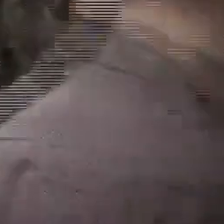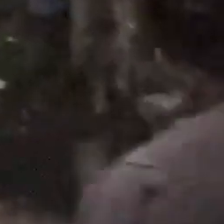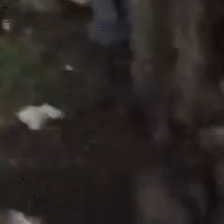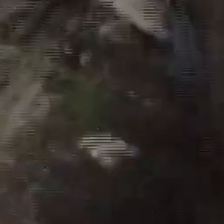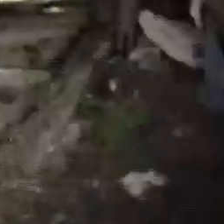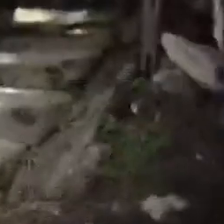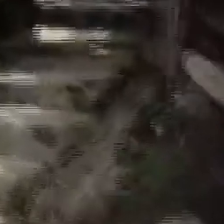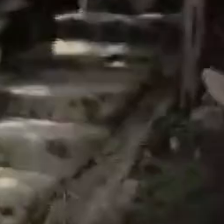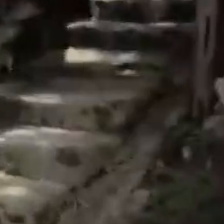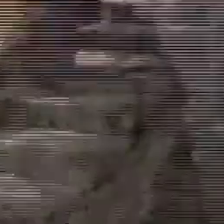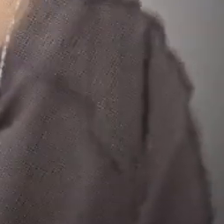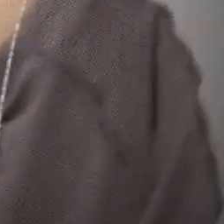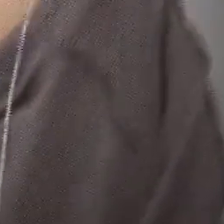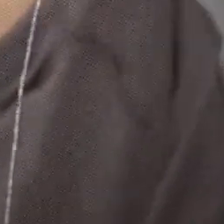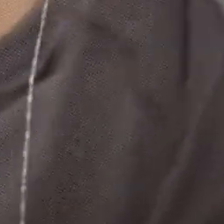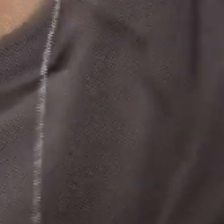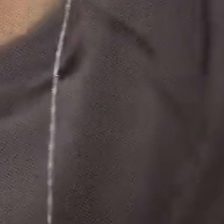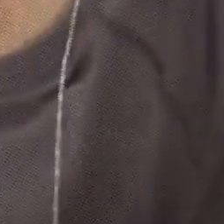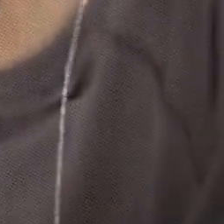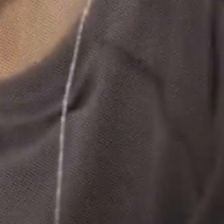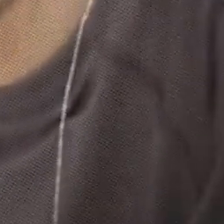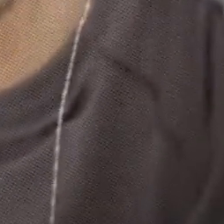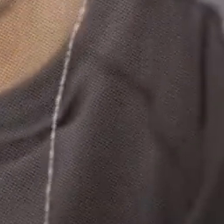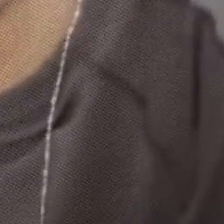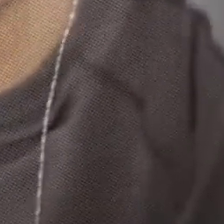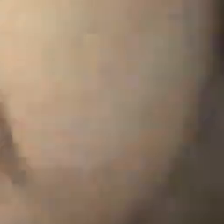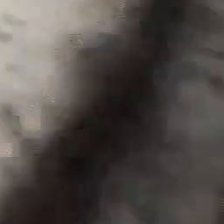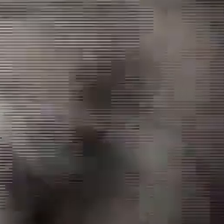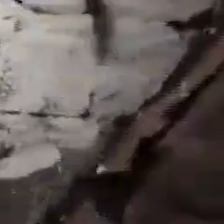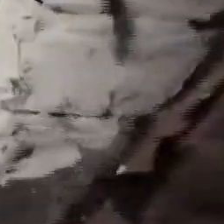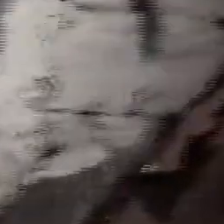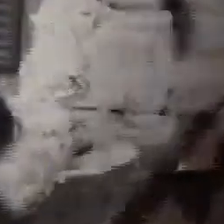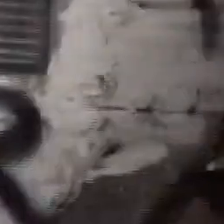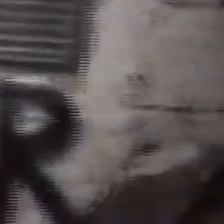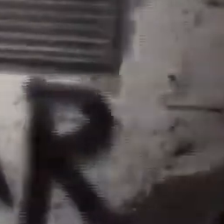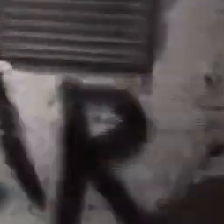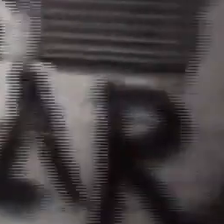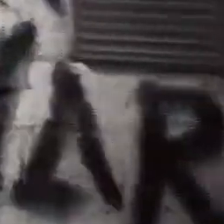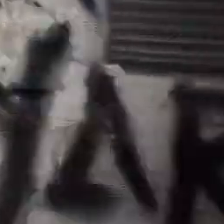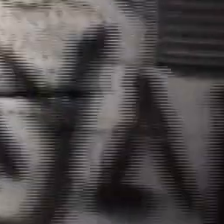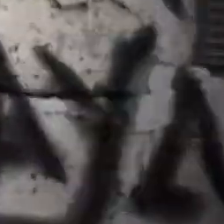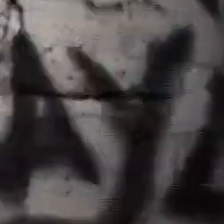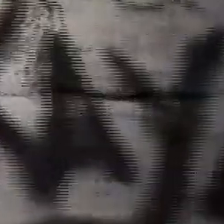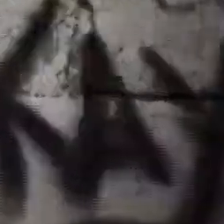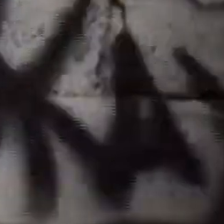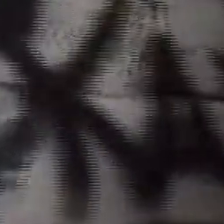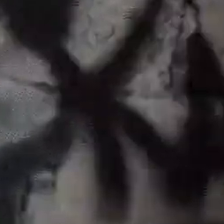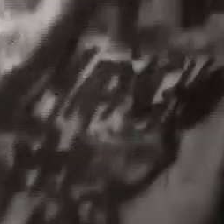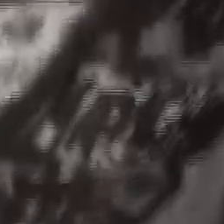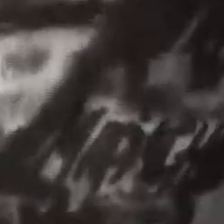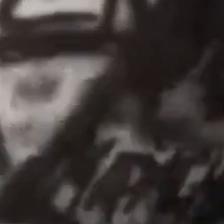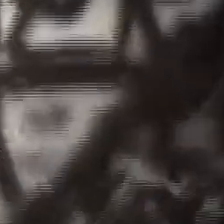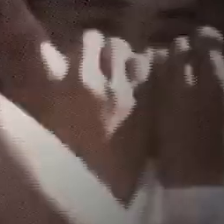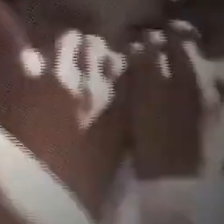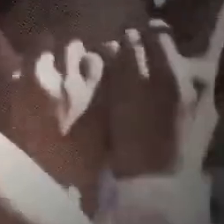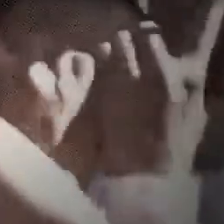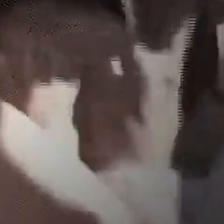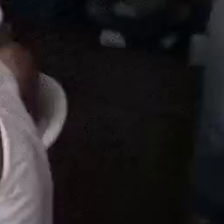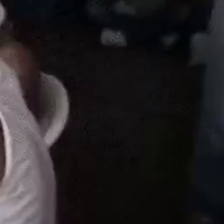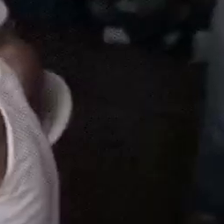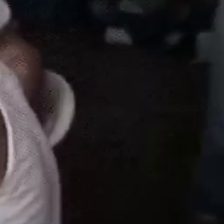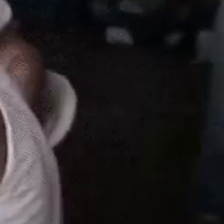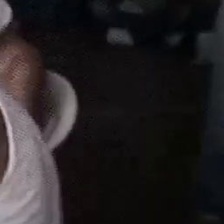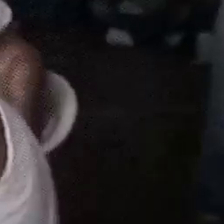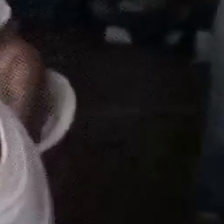La pobreza y la exclusión social llevan décadas alimentando a algunos de los más crueles grupos criminales. A